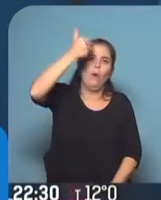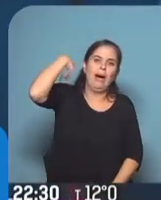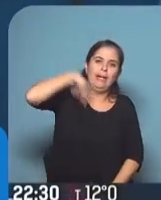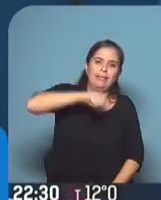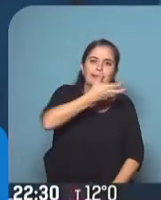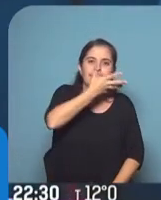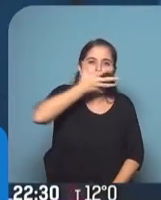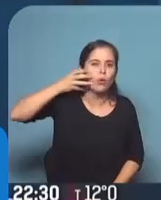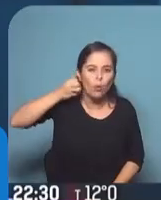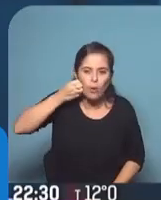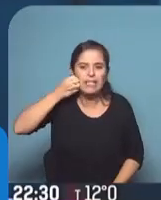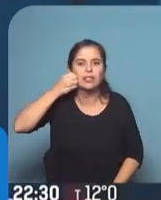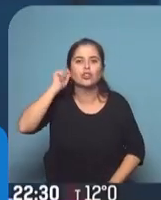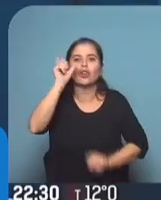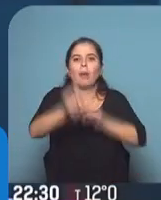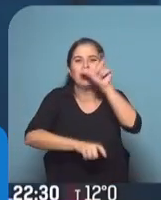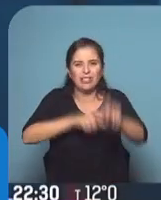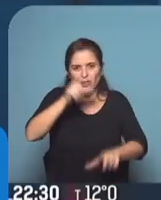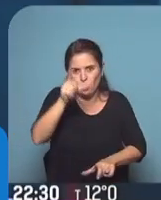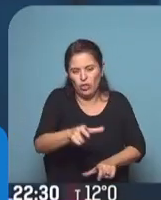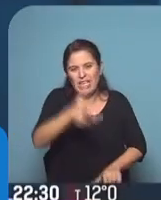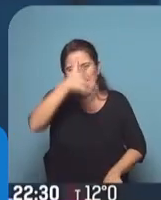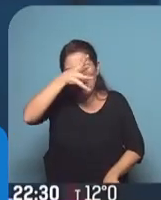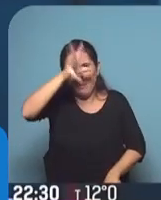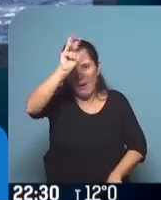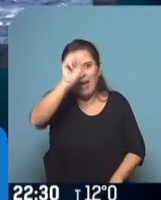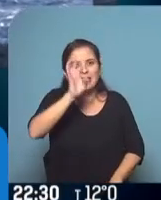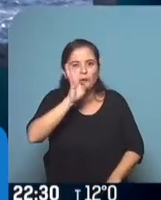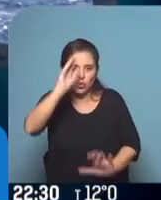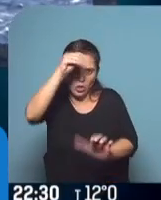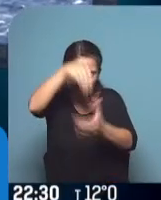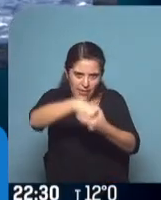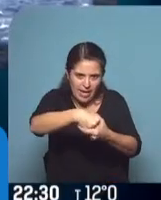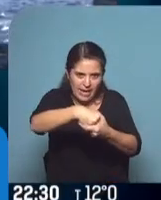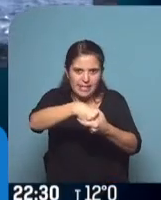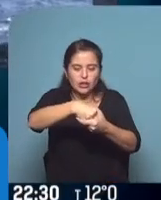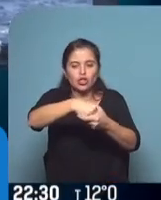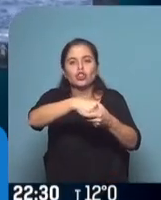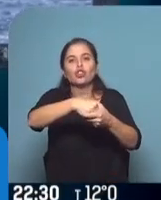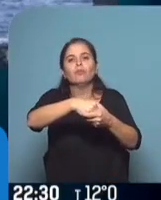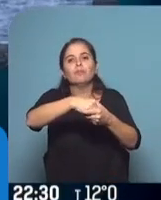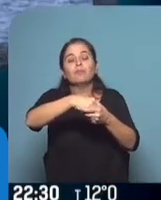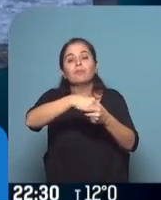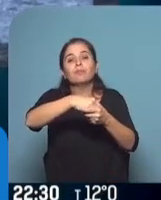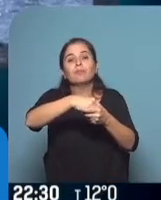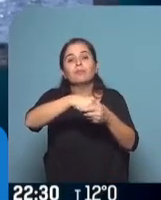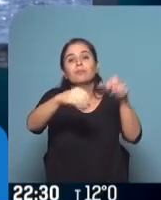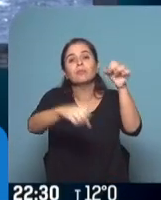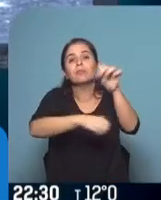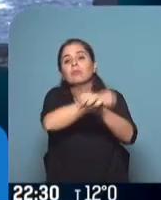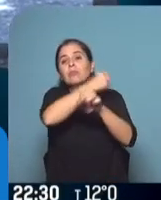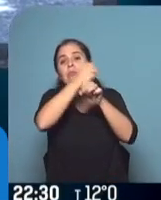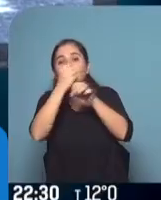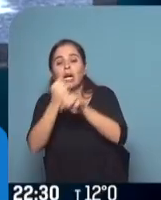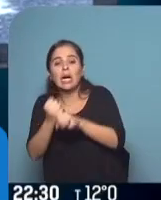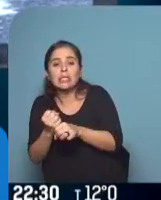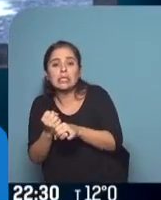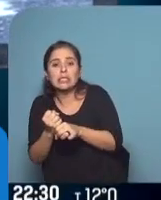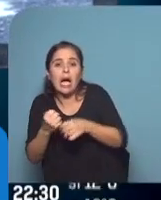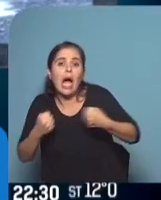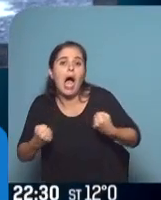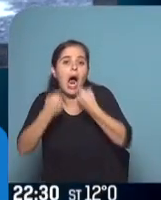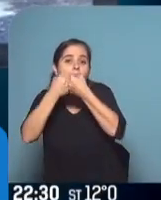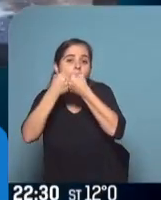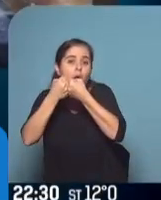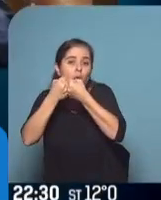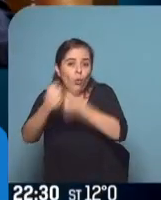al personal norteamericano en la Embajada de Estados Unidos al comienzo de la Revolución y llegando al otro extremo del acuerdo